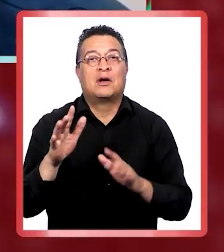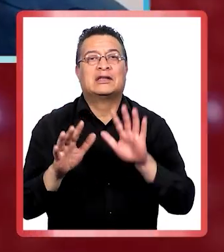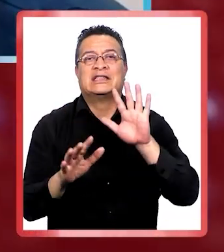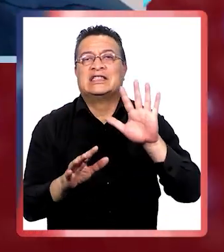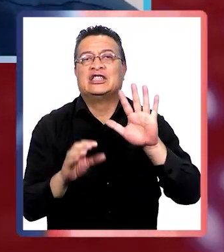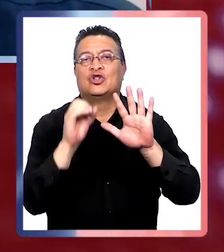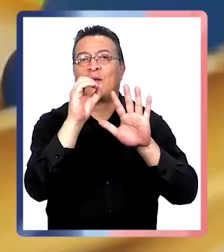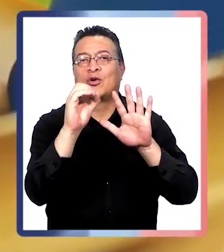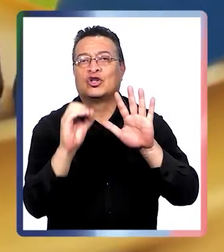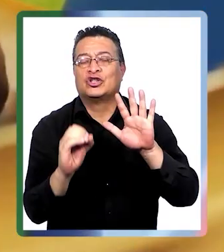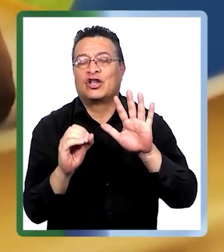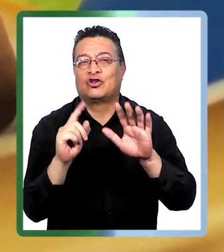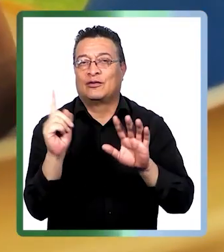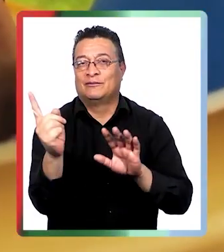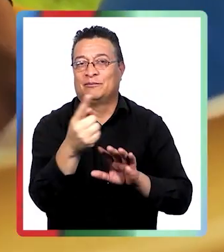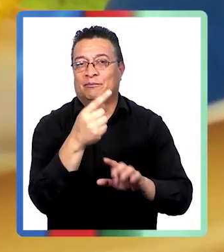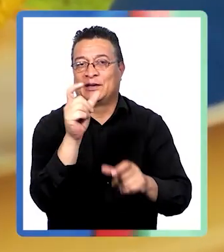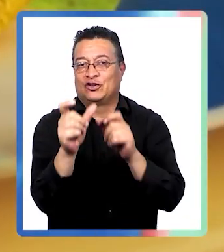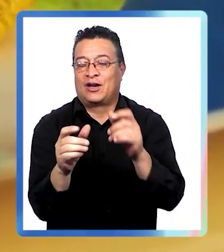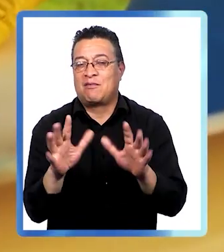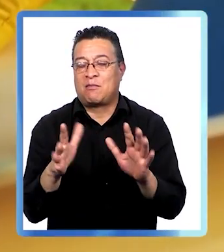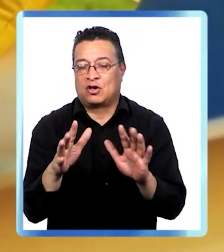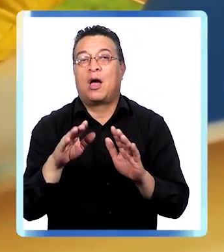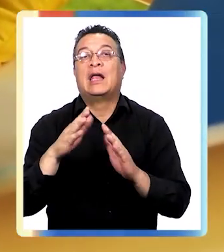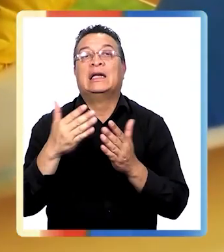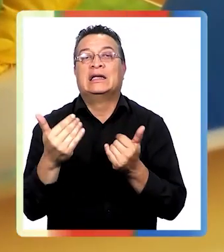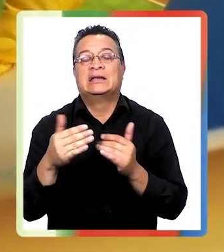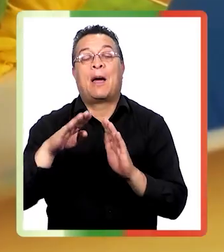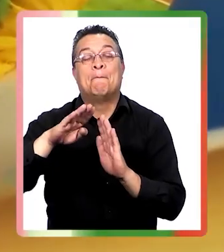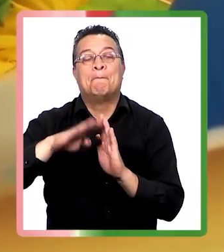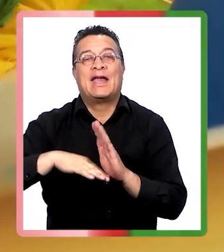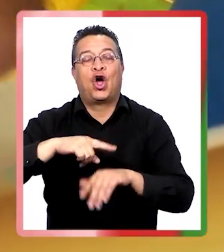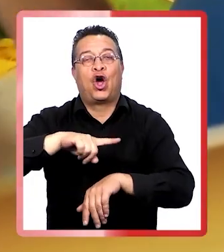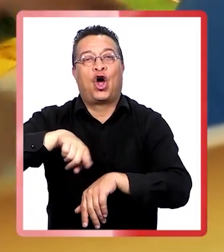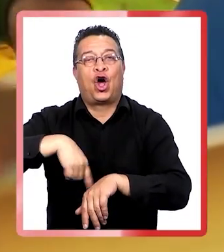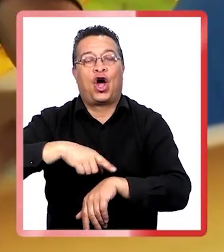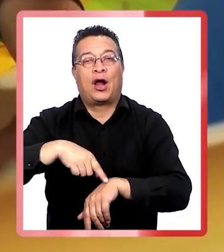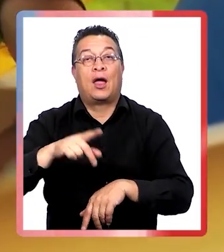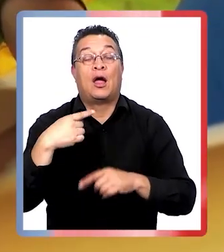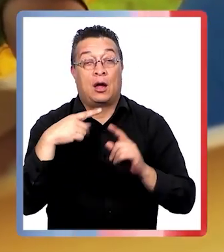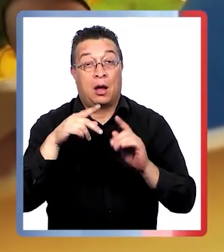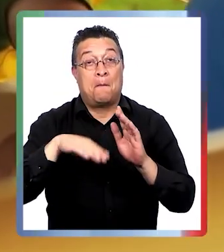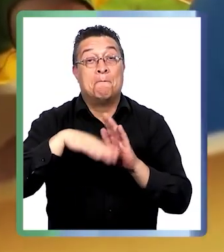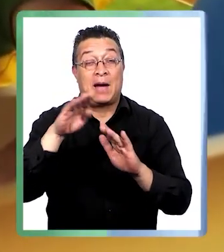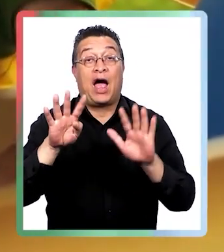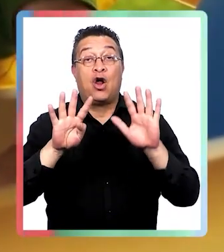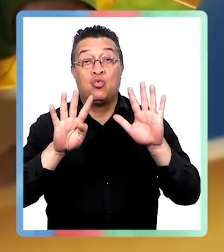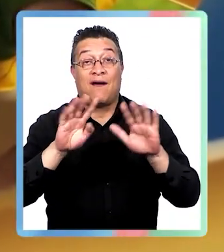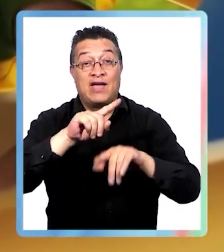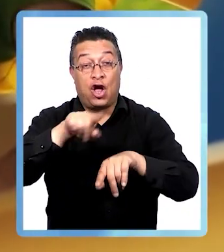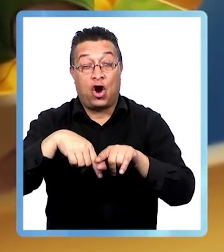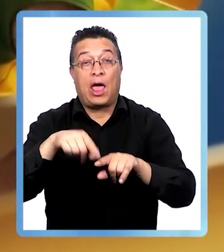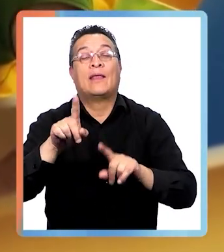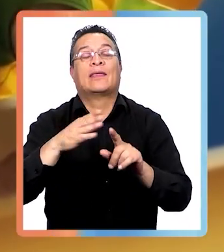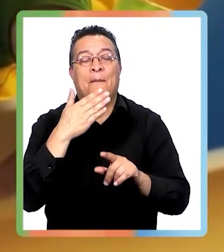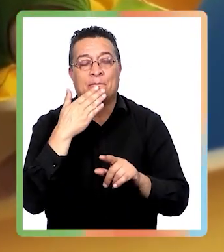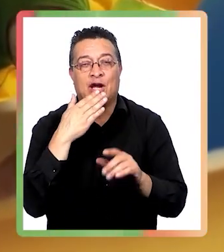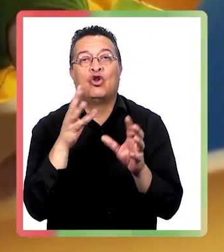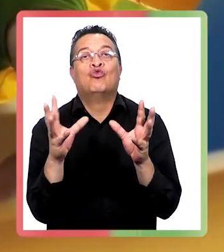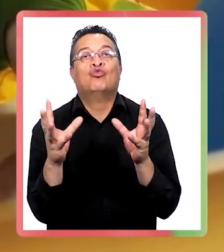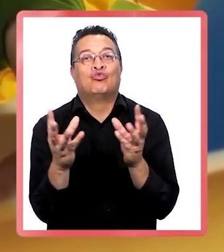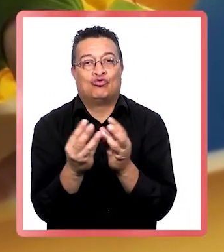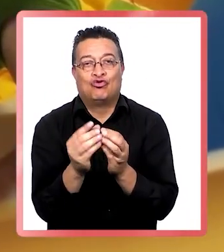que no son más de un 5% de la población. ¿Ya? Y aquellos que necesitan más de 9 horas también es un pequeño